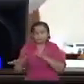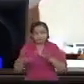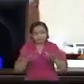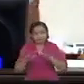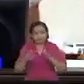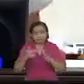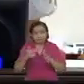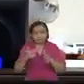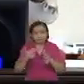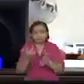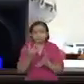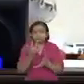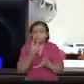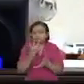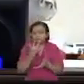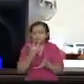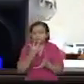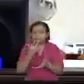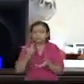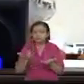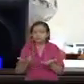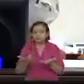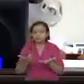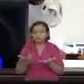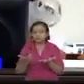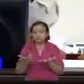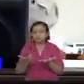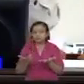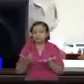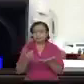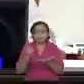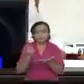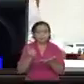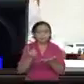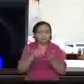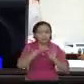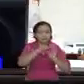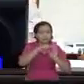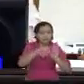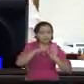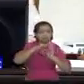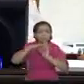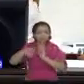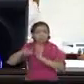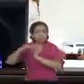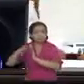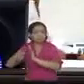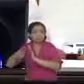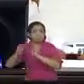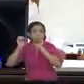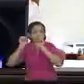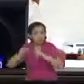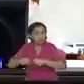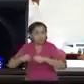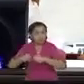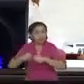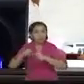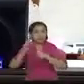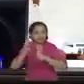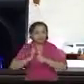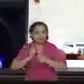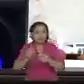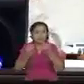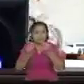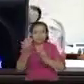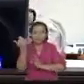tenido ni siquiera la cantidad de camas hospitalarias para poder enfrentar. Y ahora